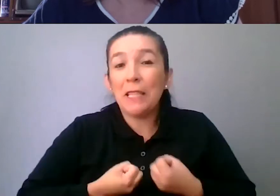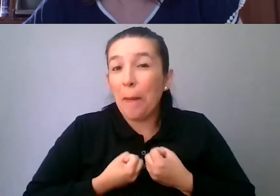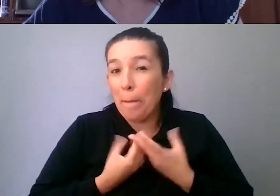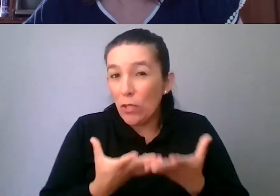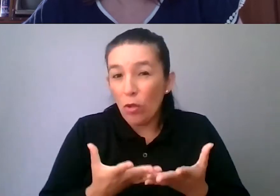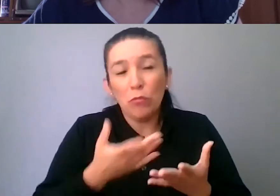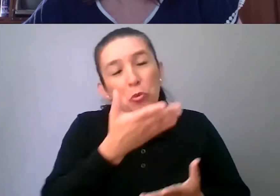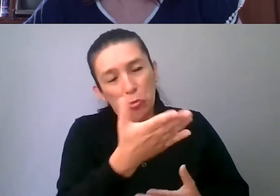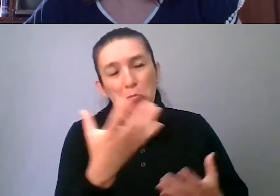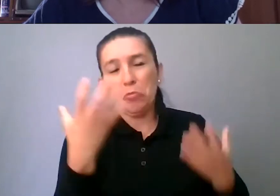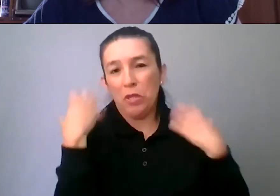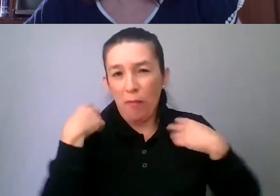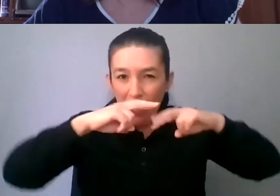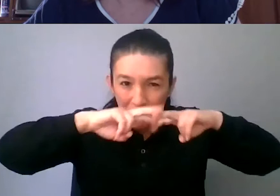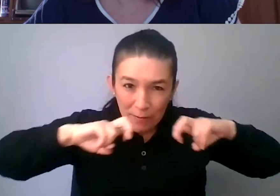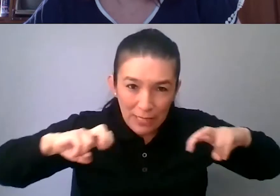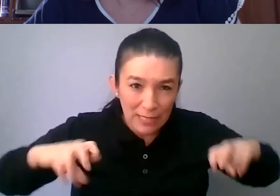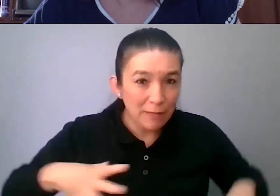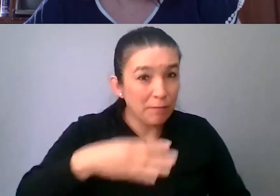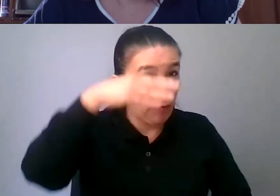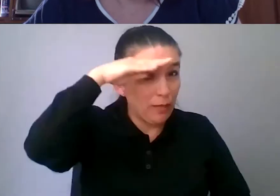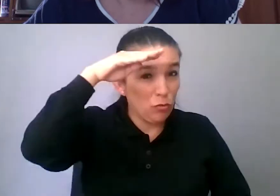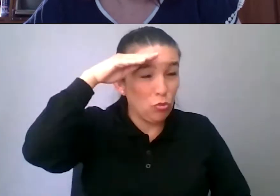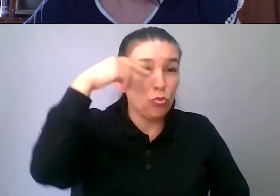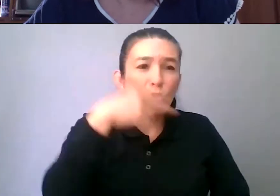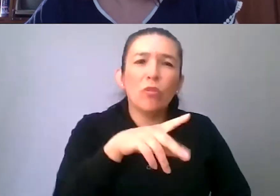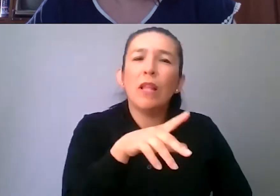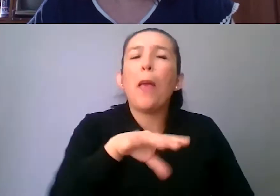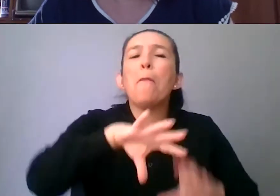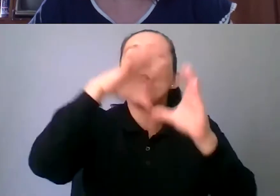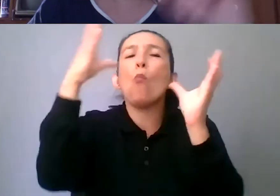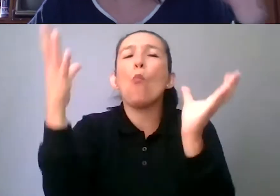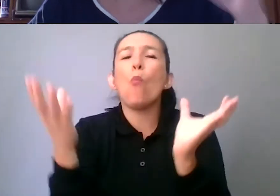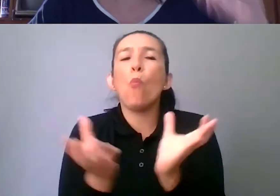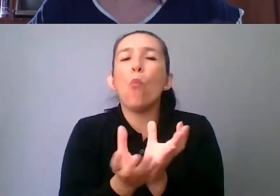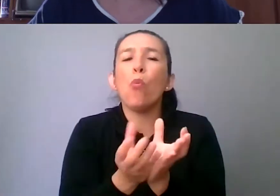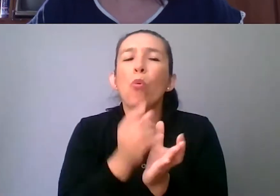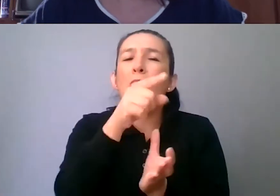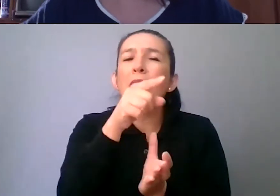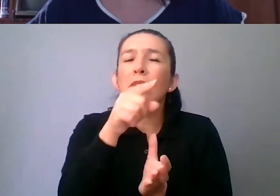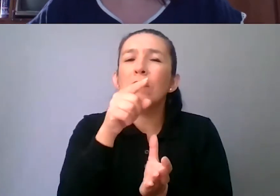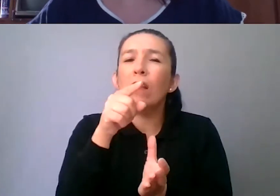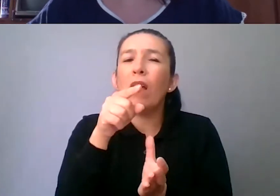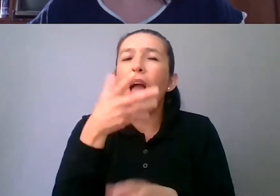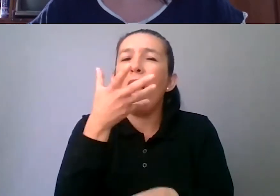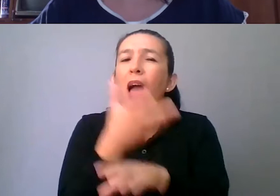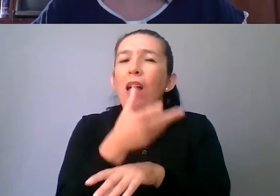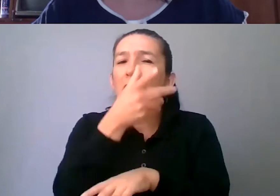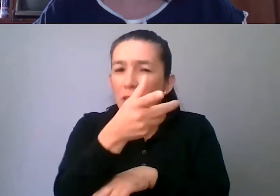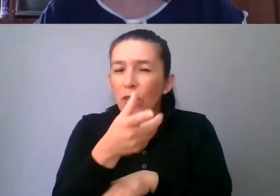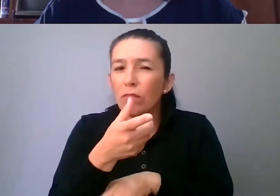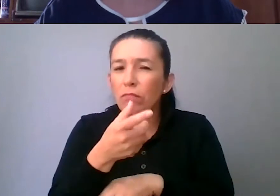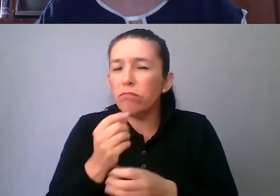investigación que tú has hecho y la experiencia que tienes, ¿en qué lugares del mundo se dio o se ha dado? En